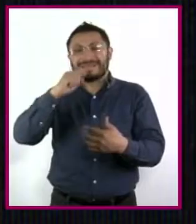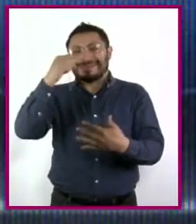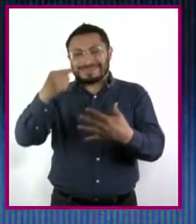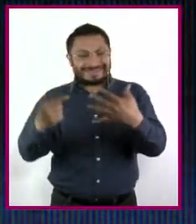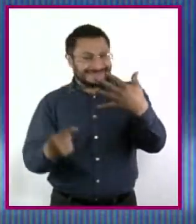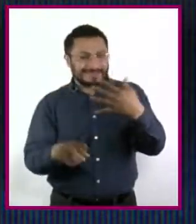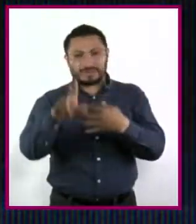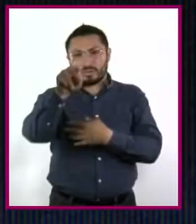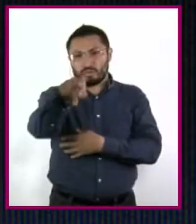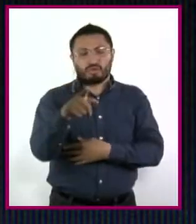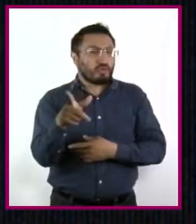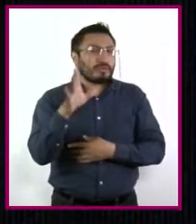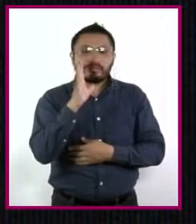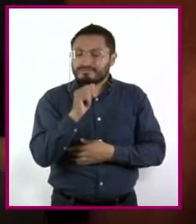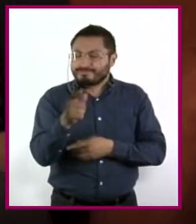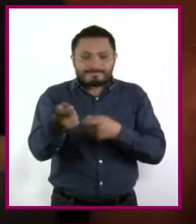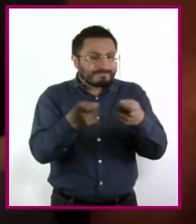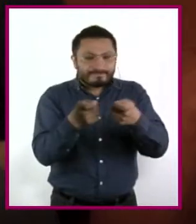control.